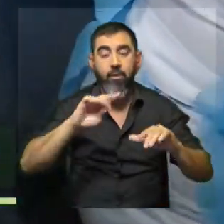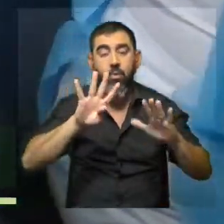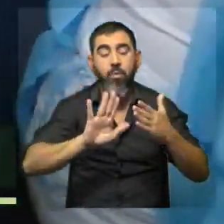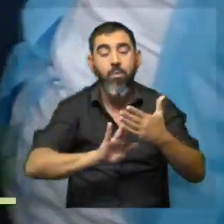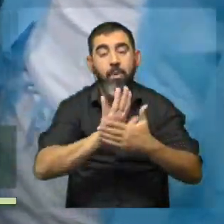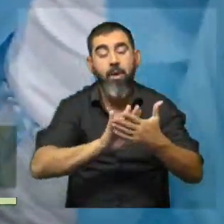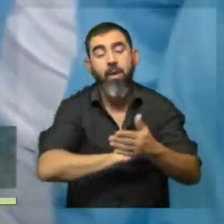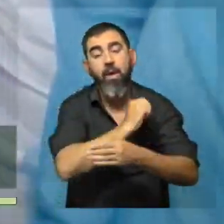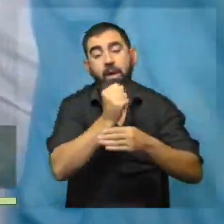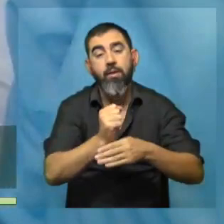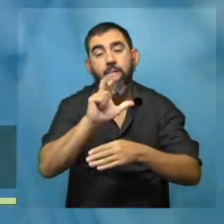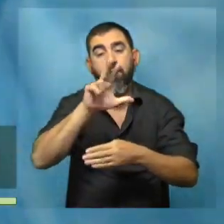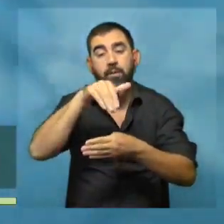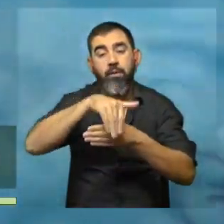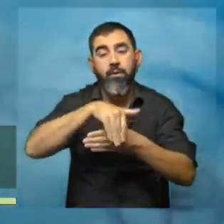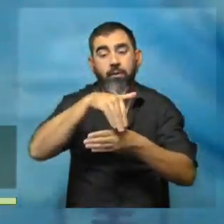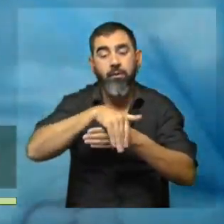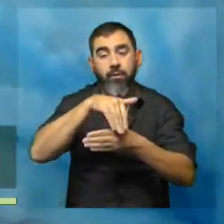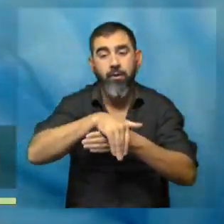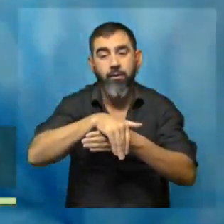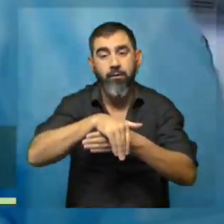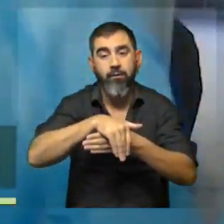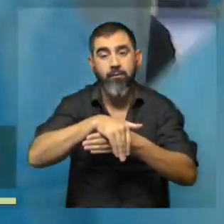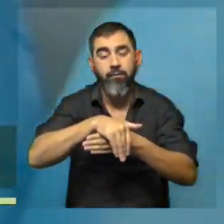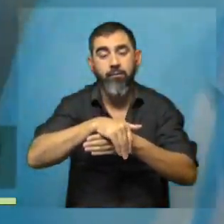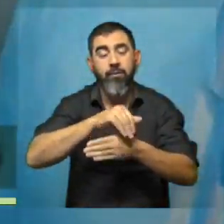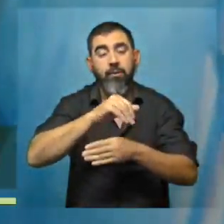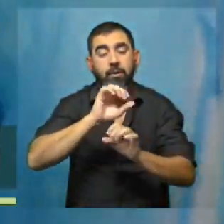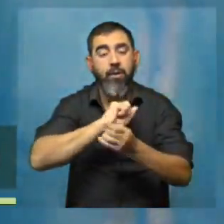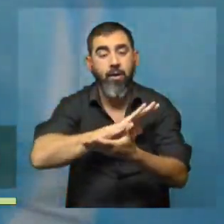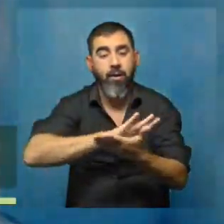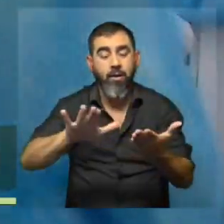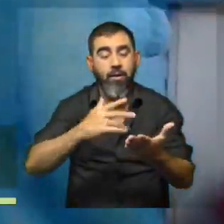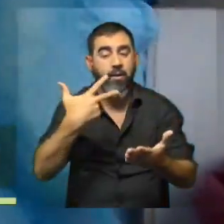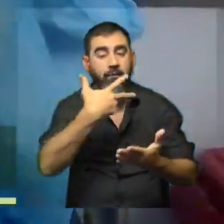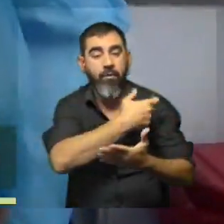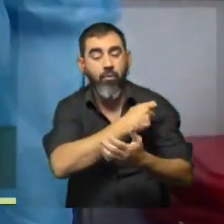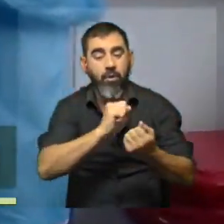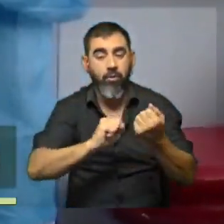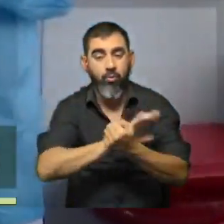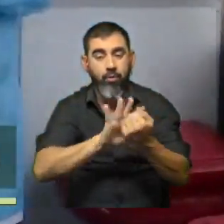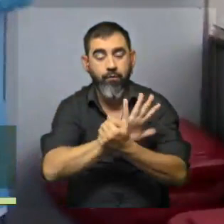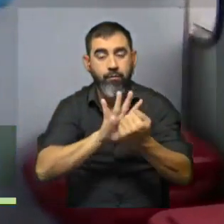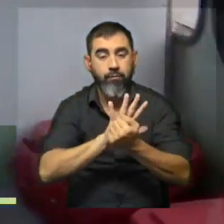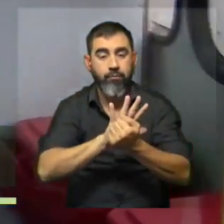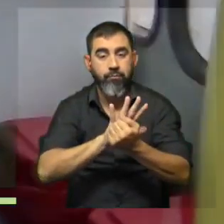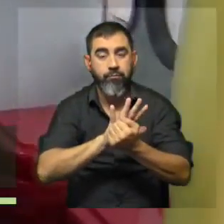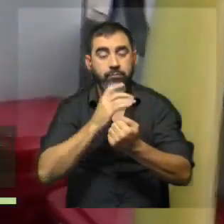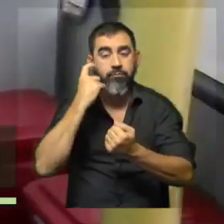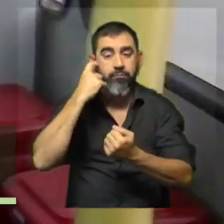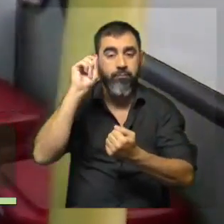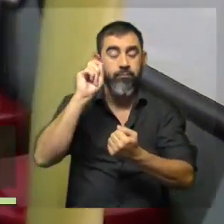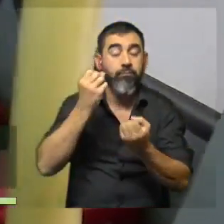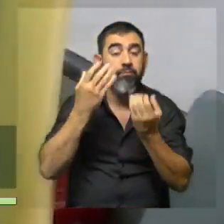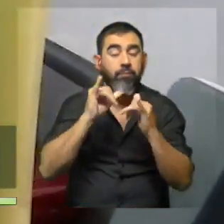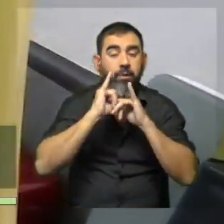y hasta las 15 horas así en La Explanada de la comuna para aplicar sin costos las distintas dosis contra la covid 19 la iniciativa se da en